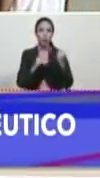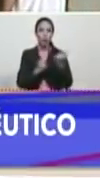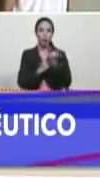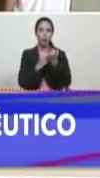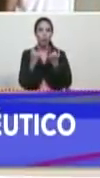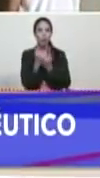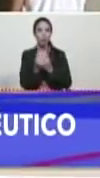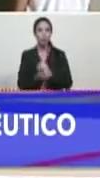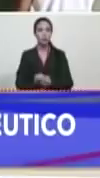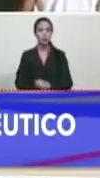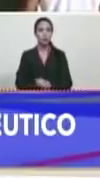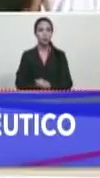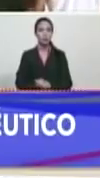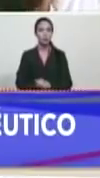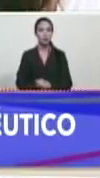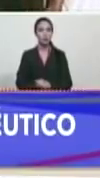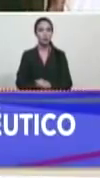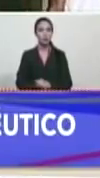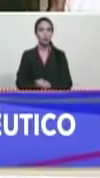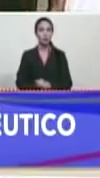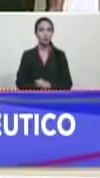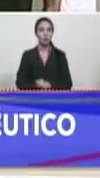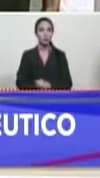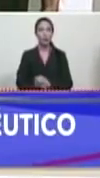Salud y la Organización Panamericana de la Salud,